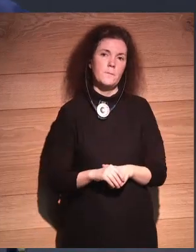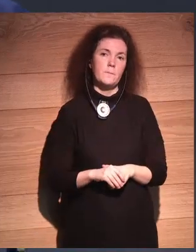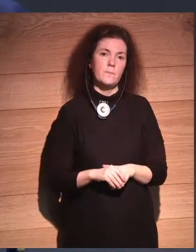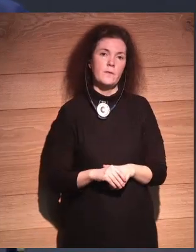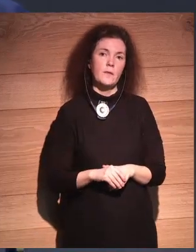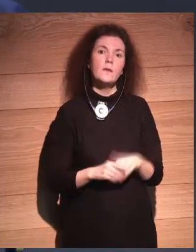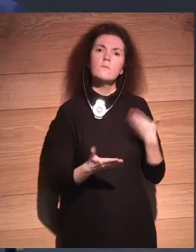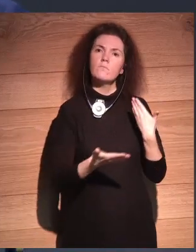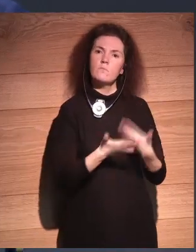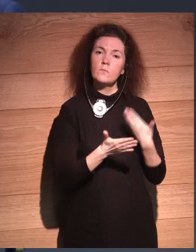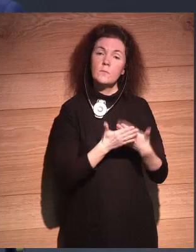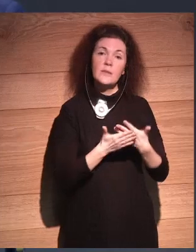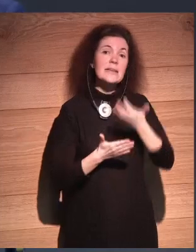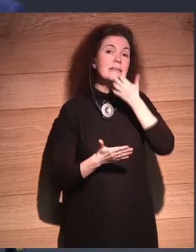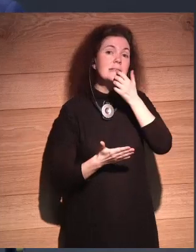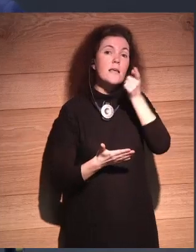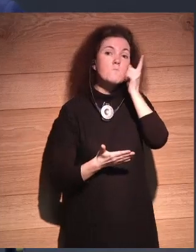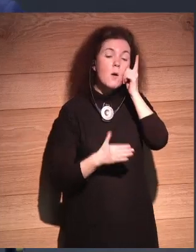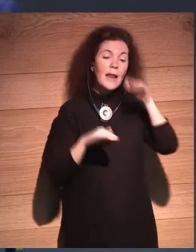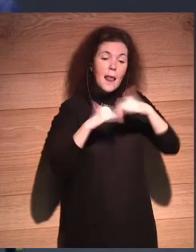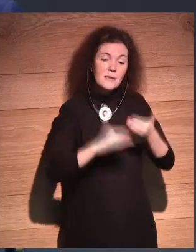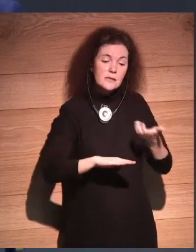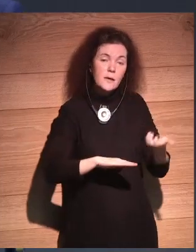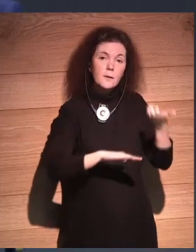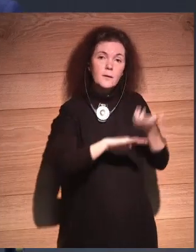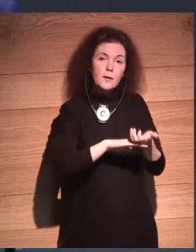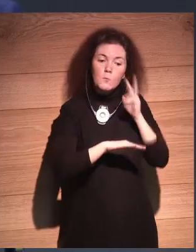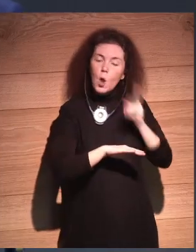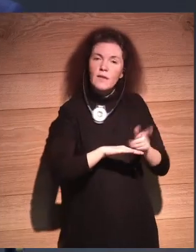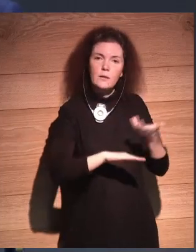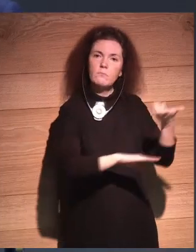Y se ha demostrado que si dejamos el móvil encima de la mesa, sin mirarlo,